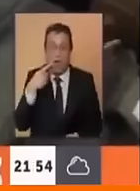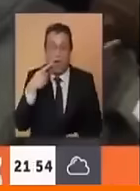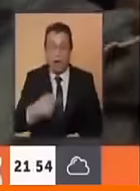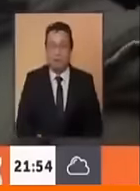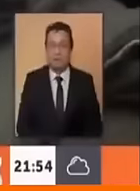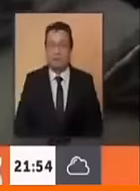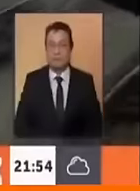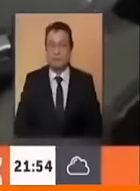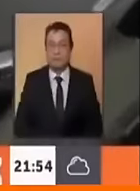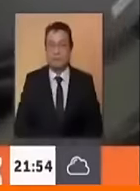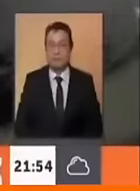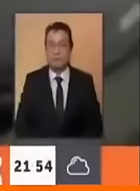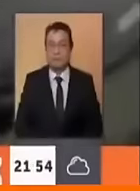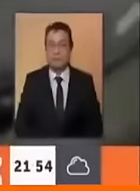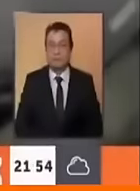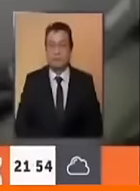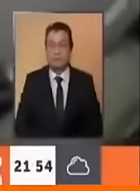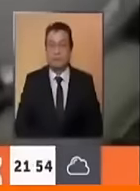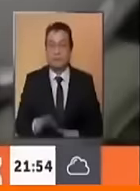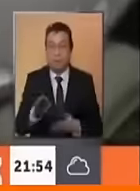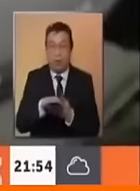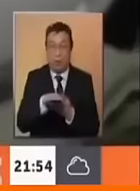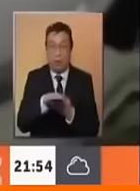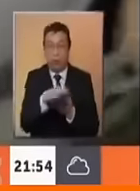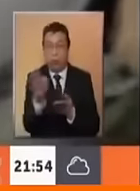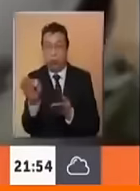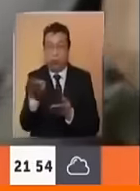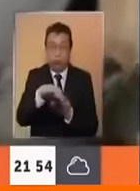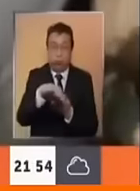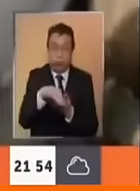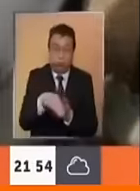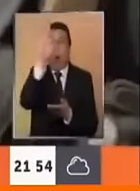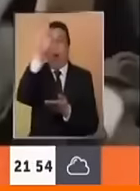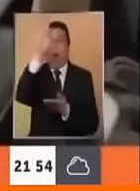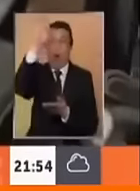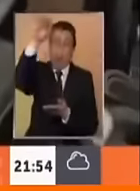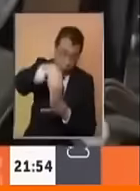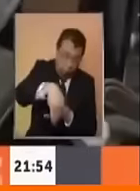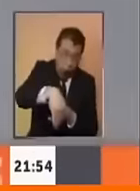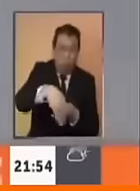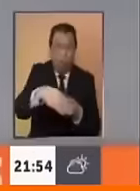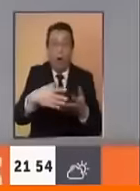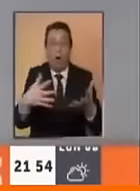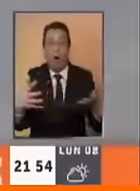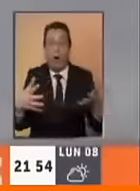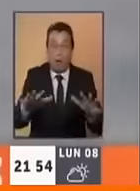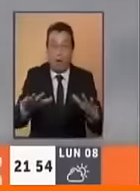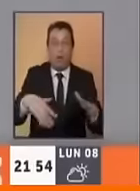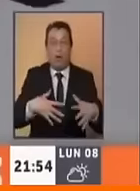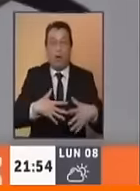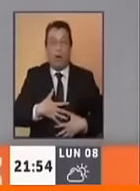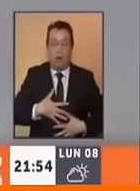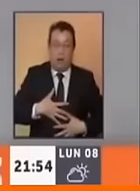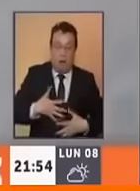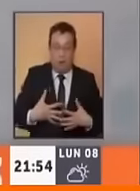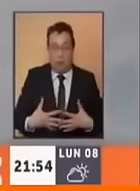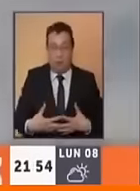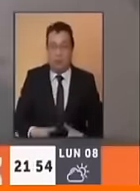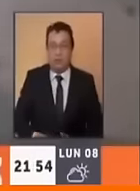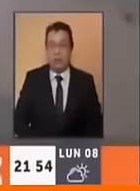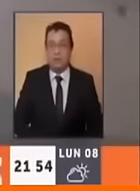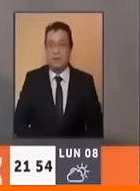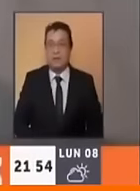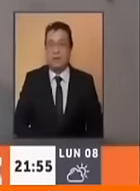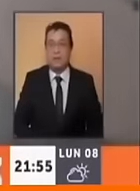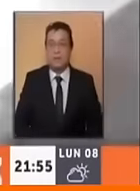práctica. Giro, Barrioche. Una serie de giros, elevaciones y bruscos descensos acompañan la maniobra. La